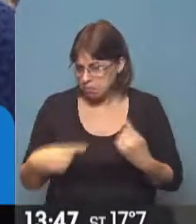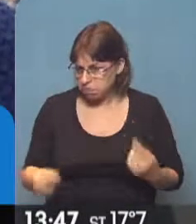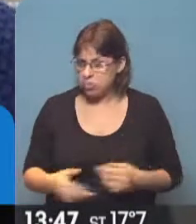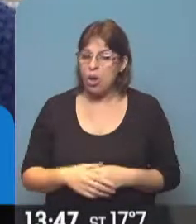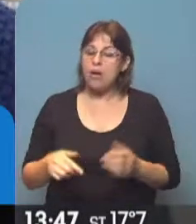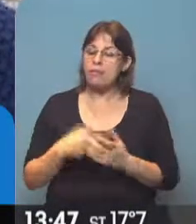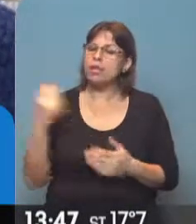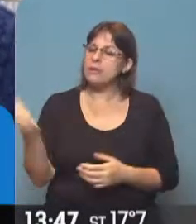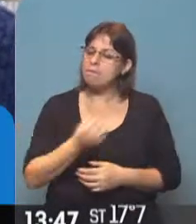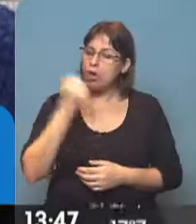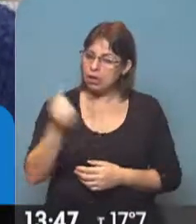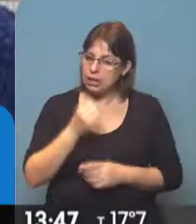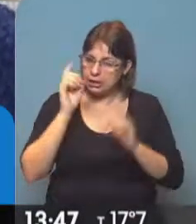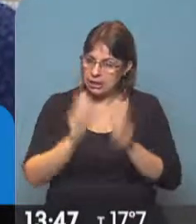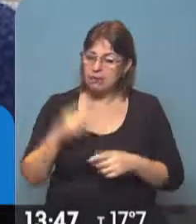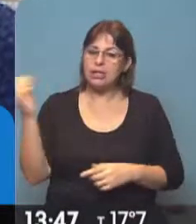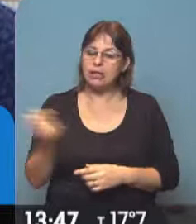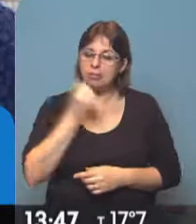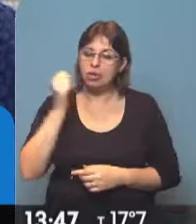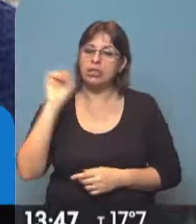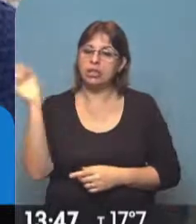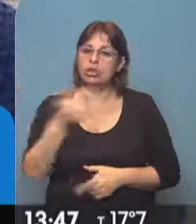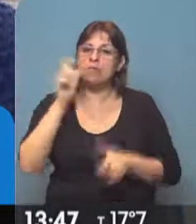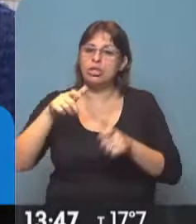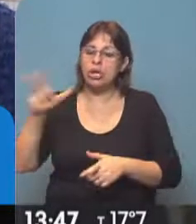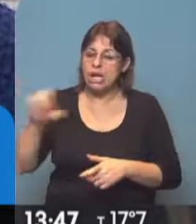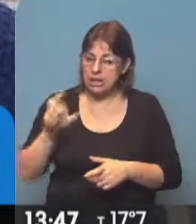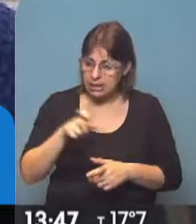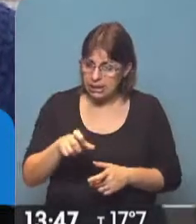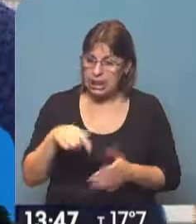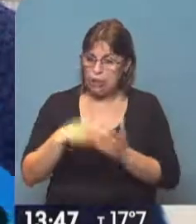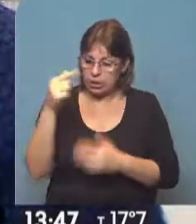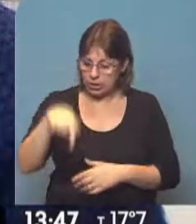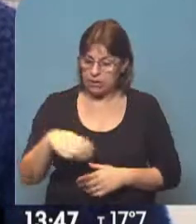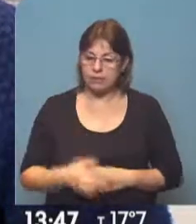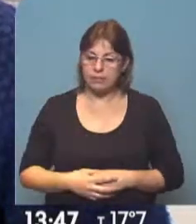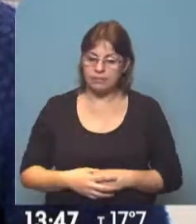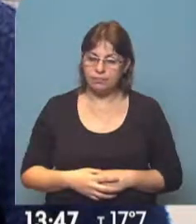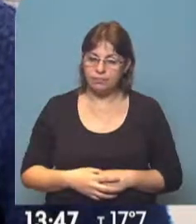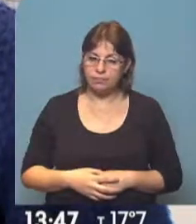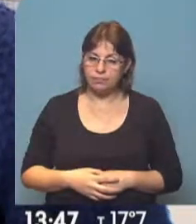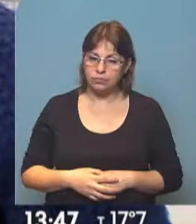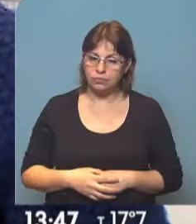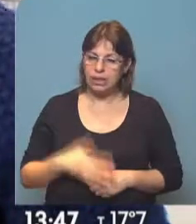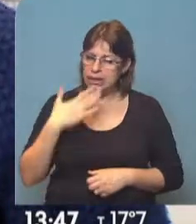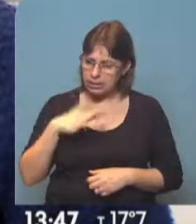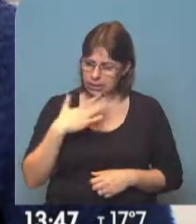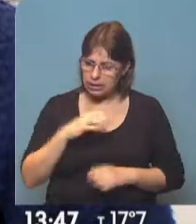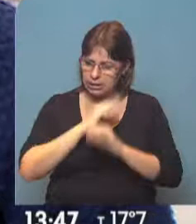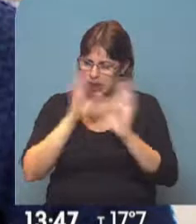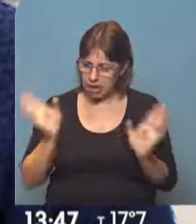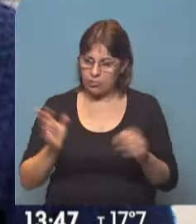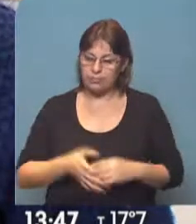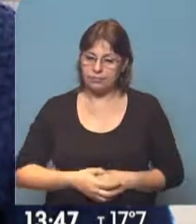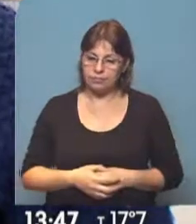mí esto es muy importante, pero también es importante que todos los inquilinos y las inquilinas de la ciudad de Buenos Aires entendamos